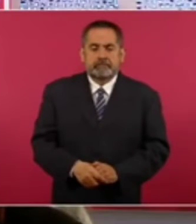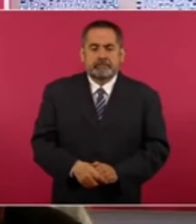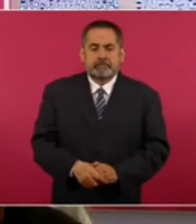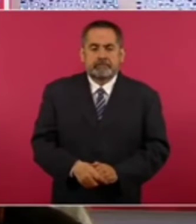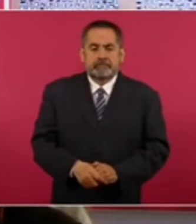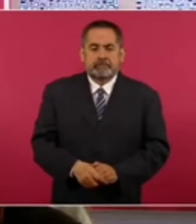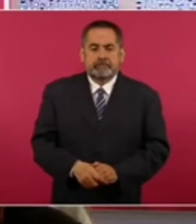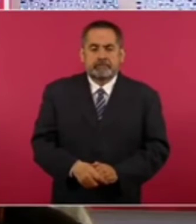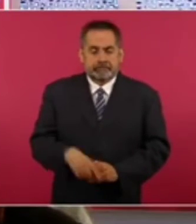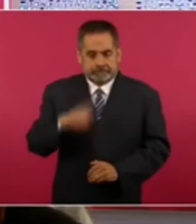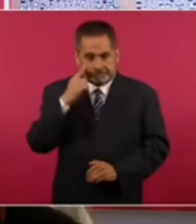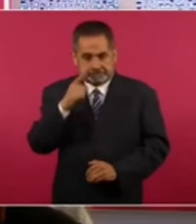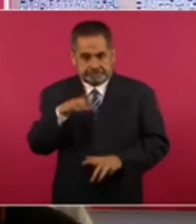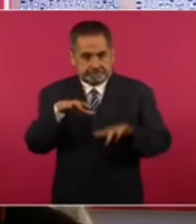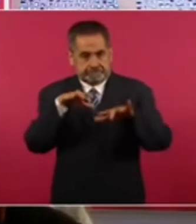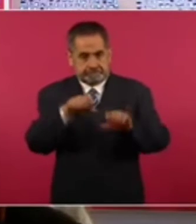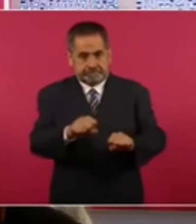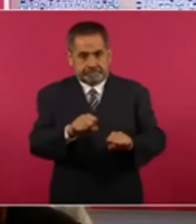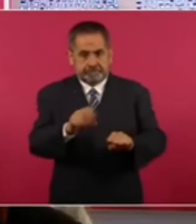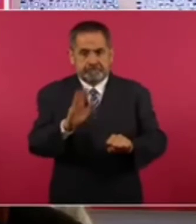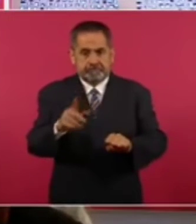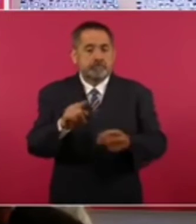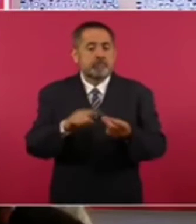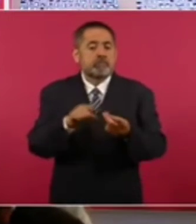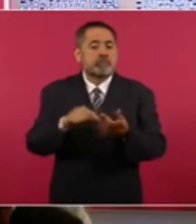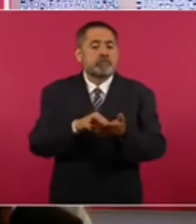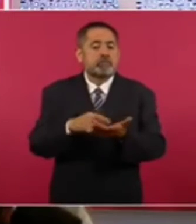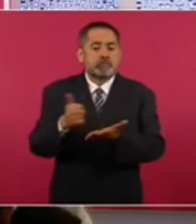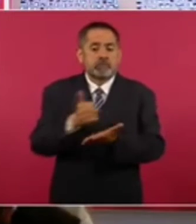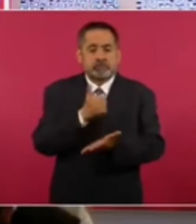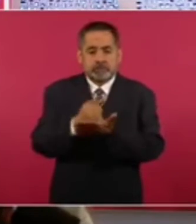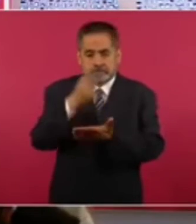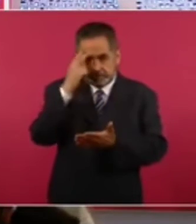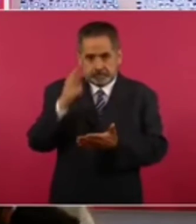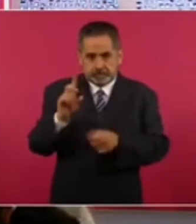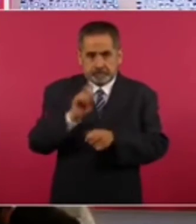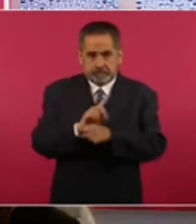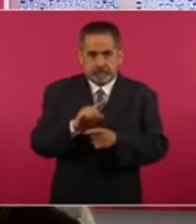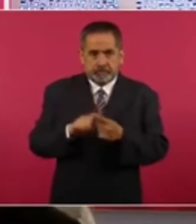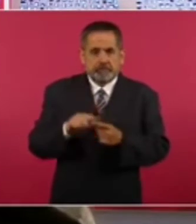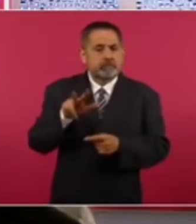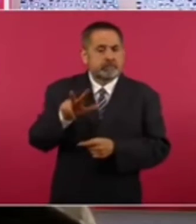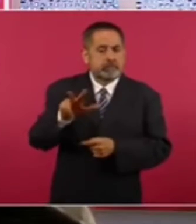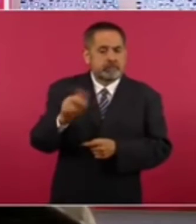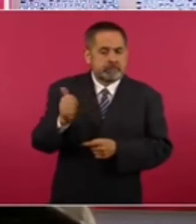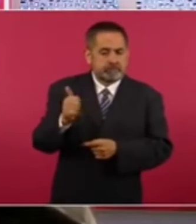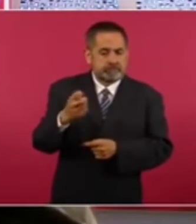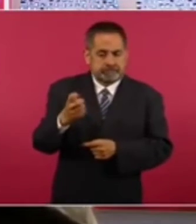se le detiene en la Ciudad de México, que es el 18 de agosto.